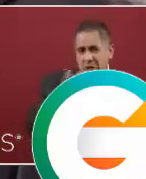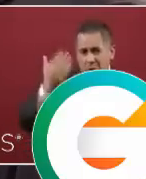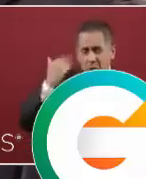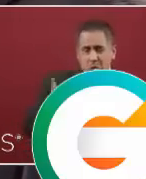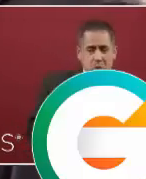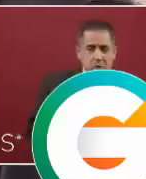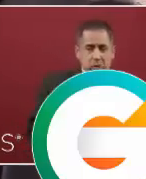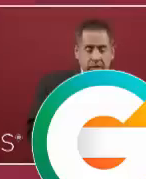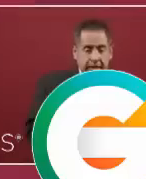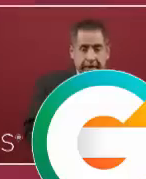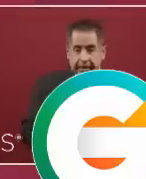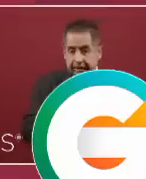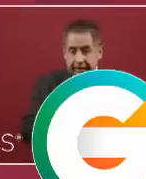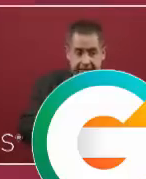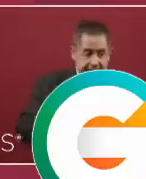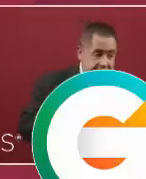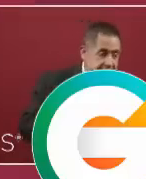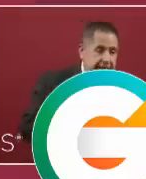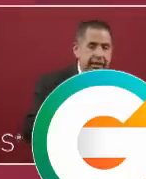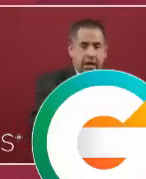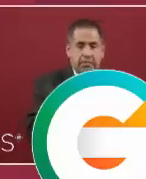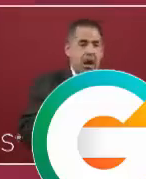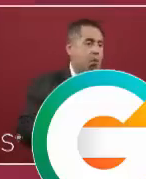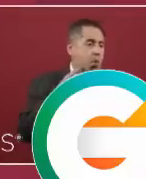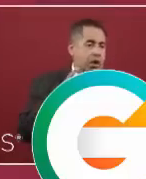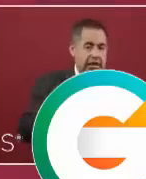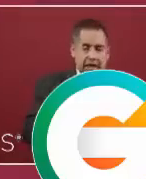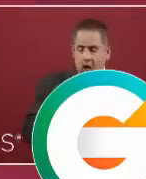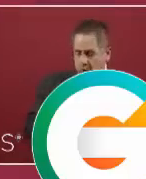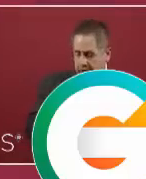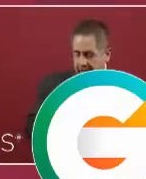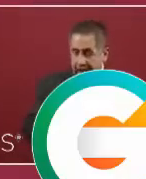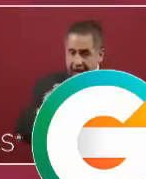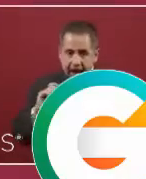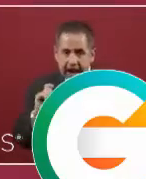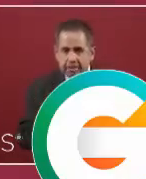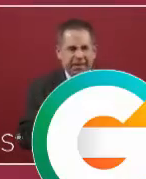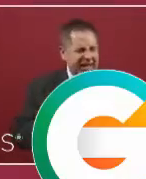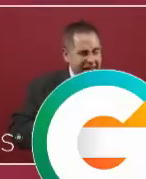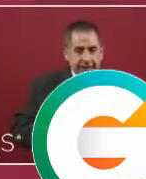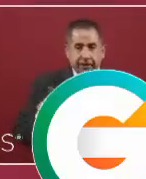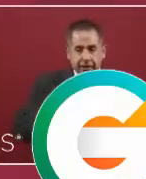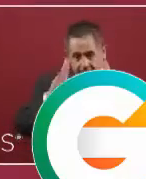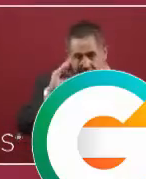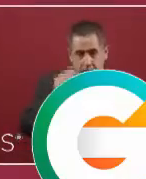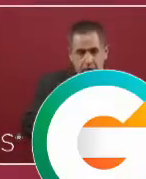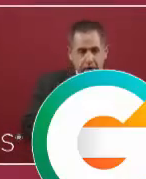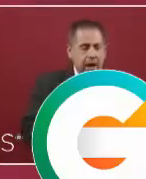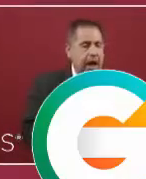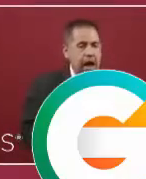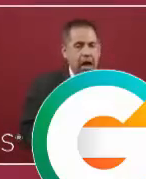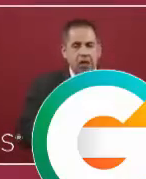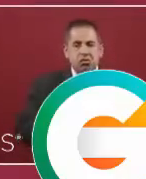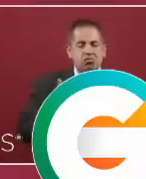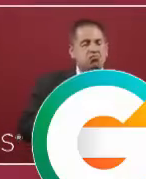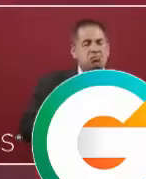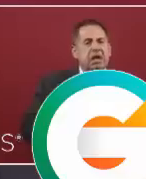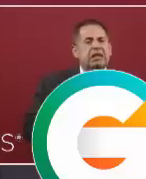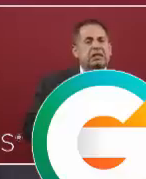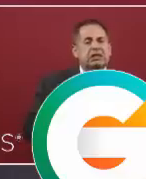si cambia la política como está cambiando, estoy seguro que vamos a